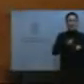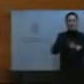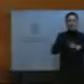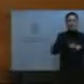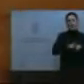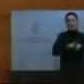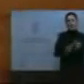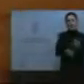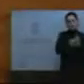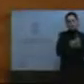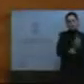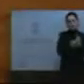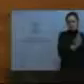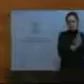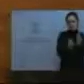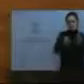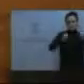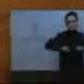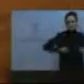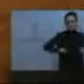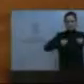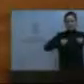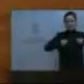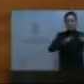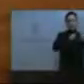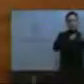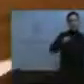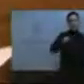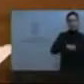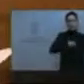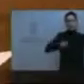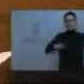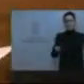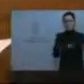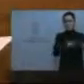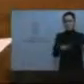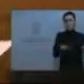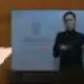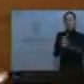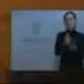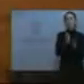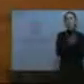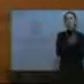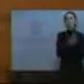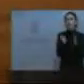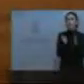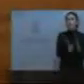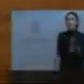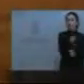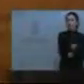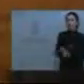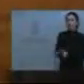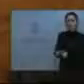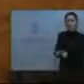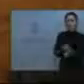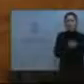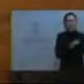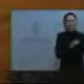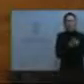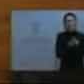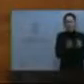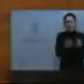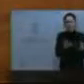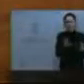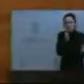que recoge este acuerdo firmado por Asturias y Cantabria. Y yo, mire, perdóneme la expresión,